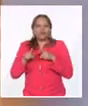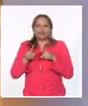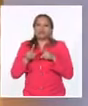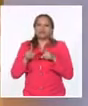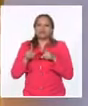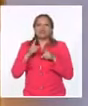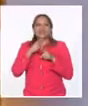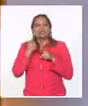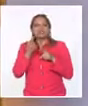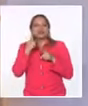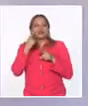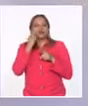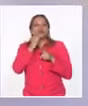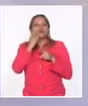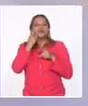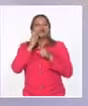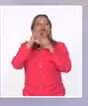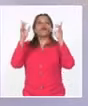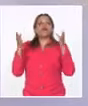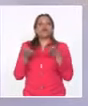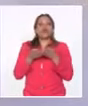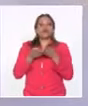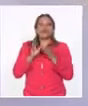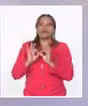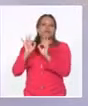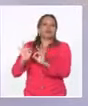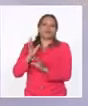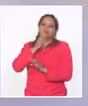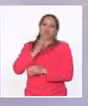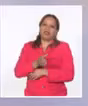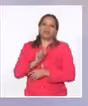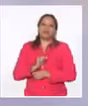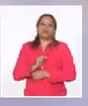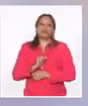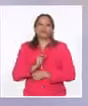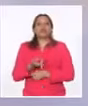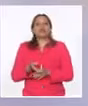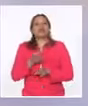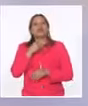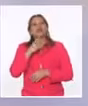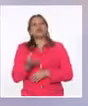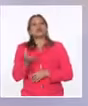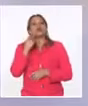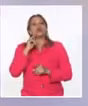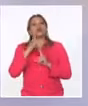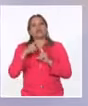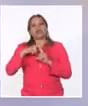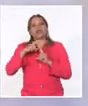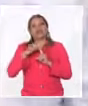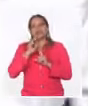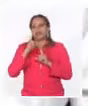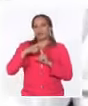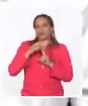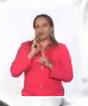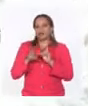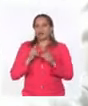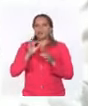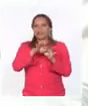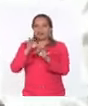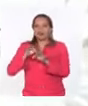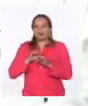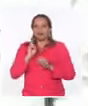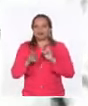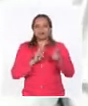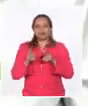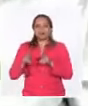que tú puedas ver en el mundo, ese era el comandante. Una vez pasó una cosa, él nos dio una tarea técnica de siembra. Vayan